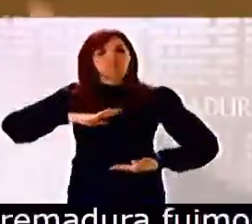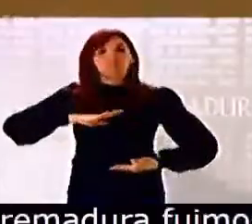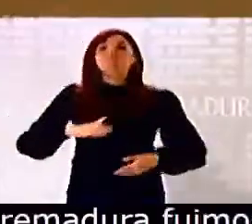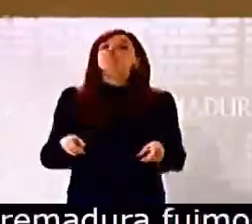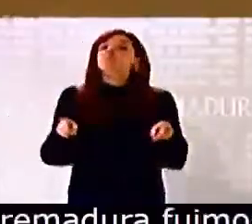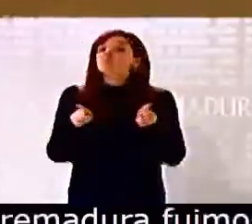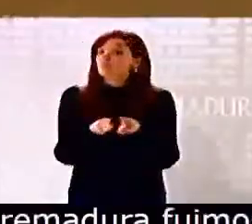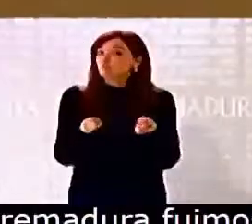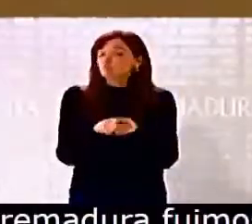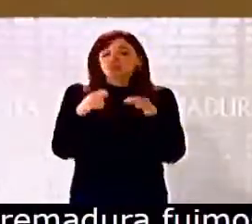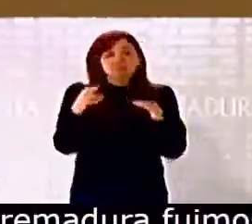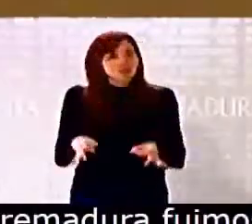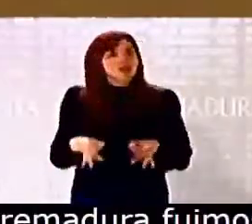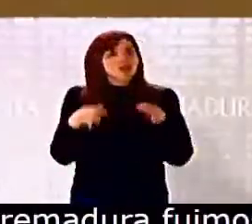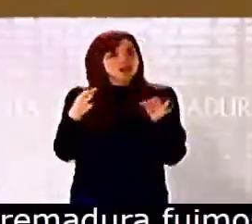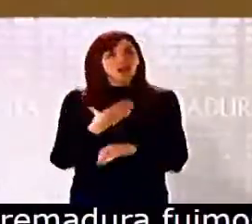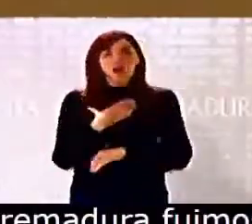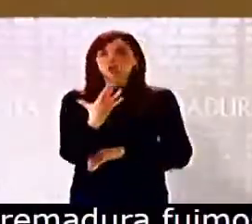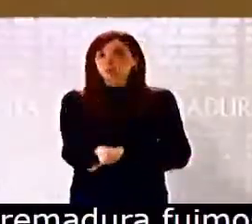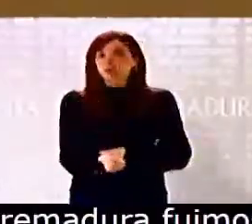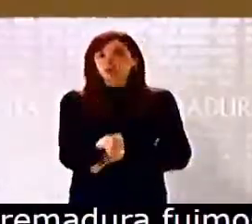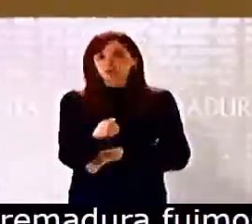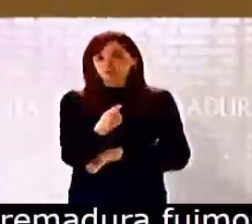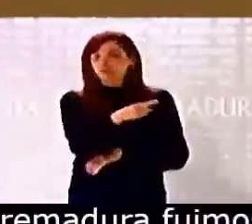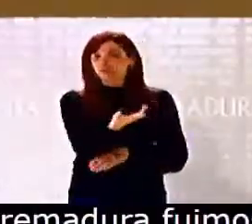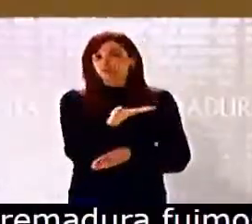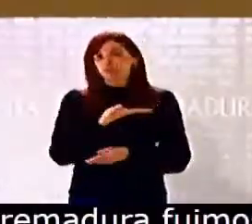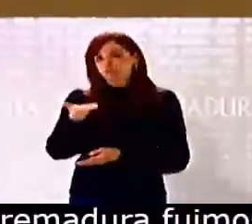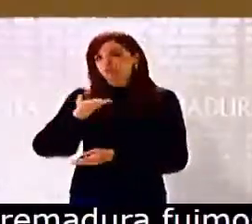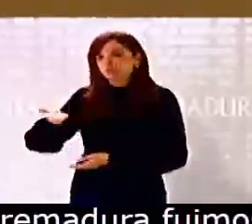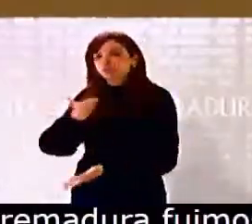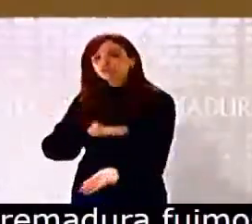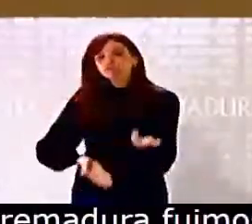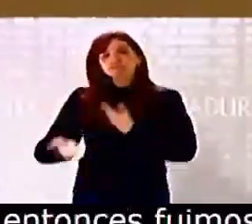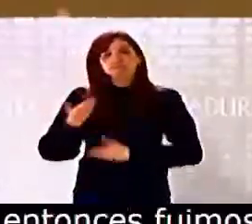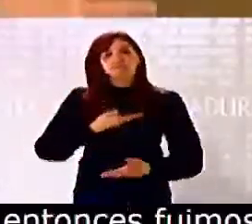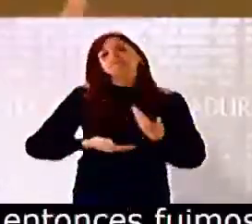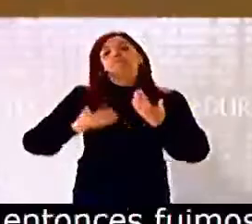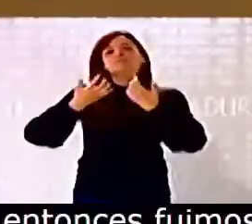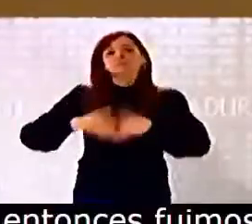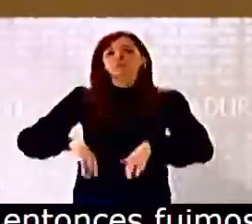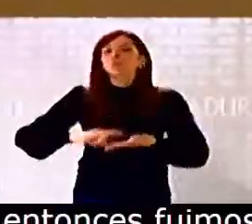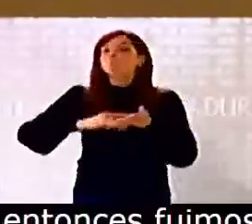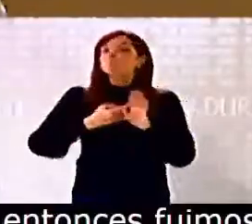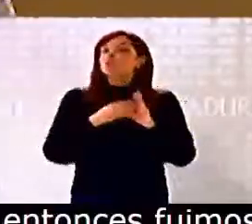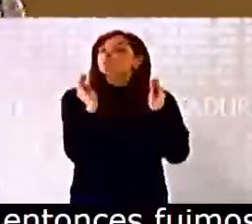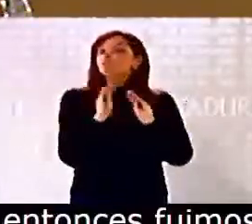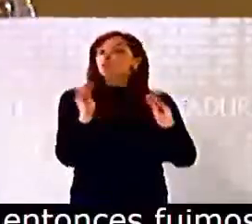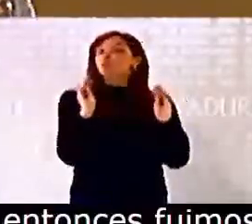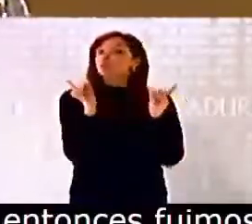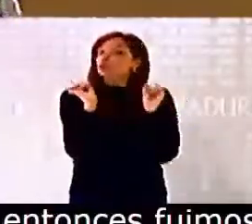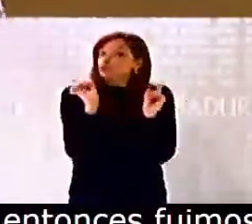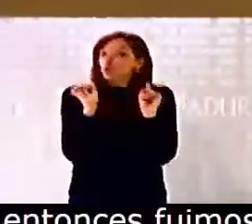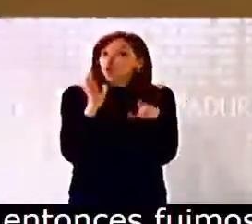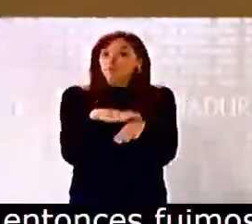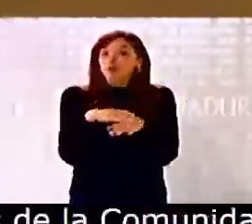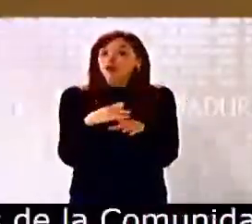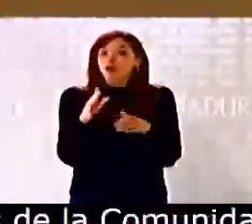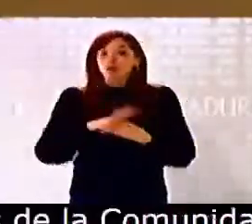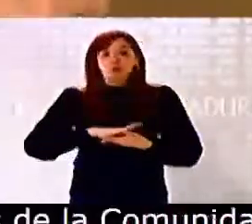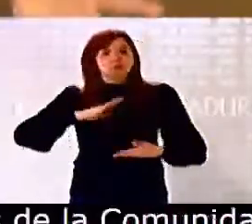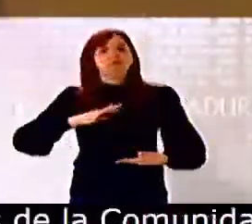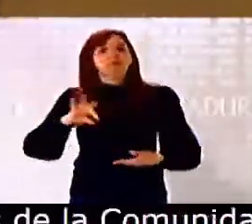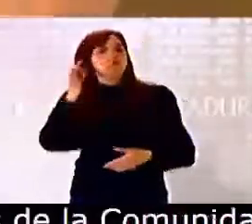ayuda siempre de los ayuntamientos de nuestra comunidad autónoma, de poner en marcha no solo planes de formación para capacitar a las